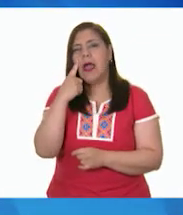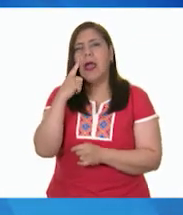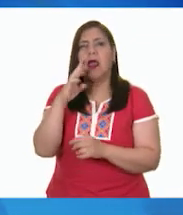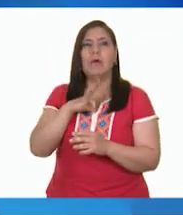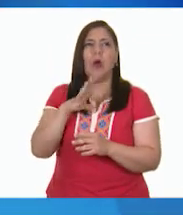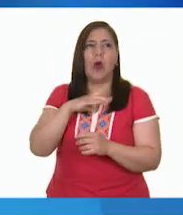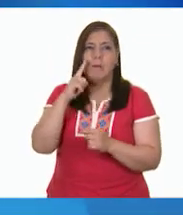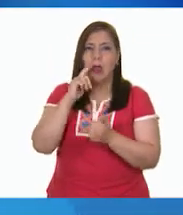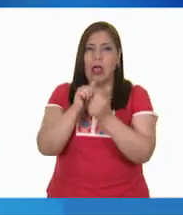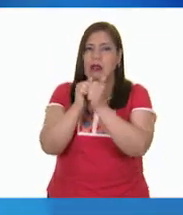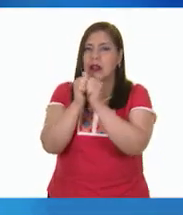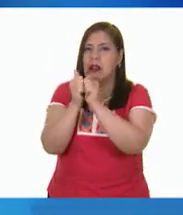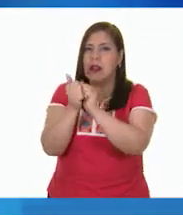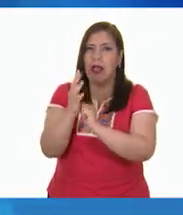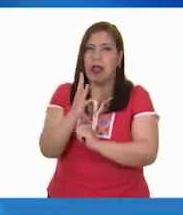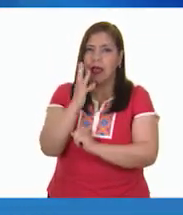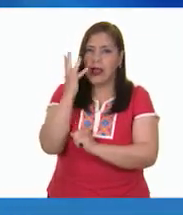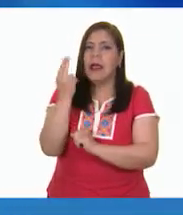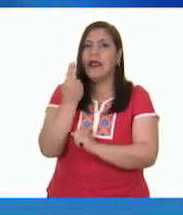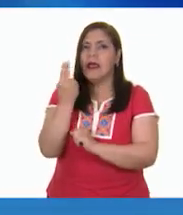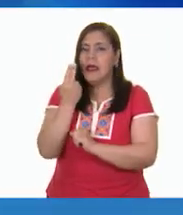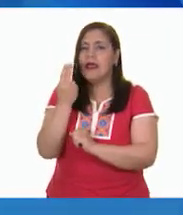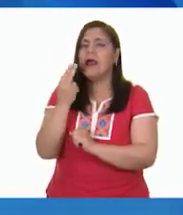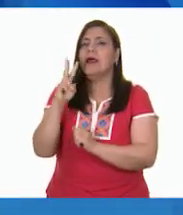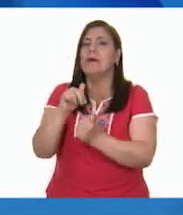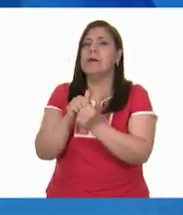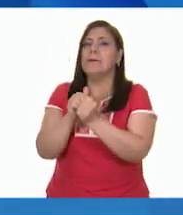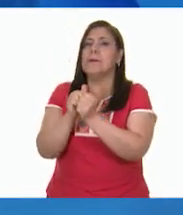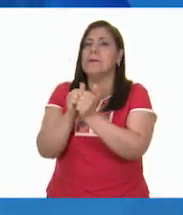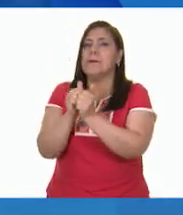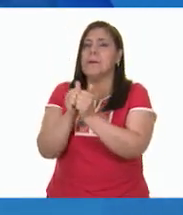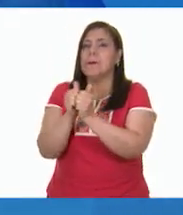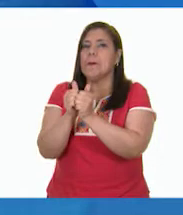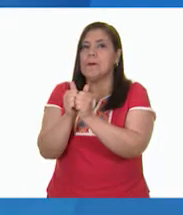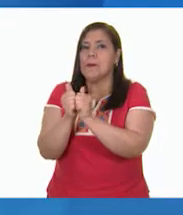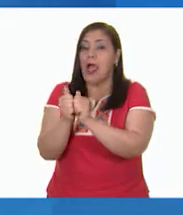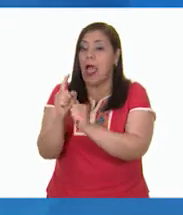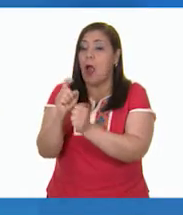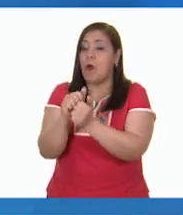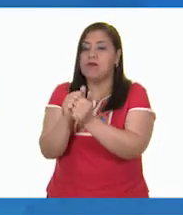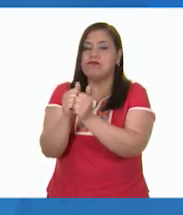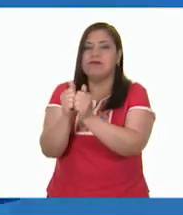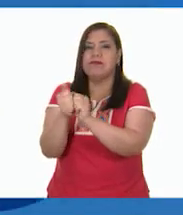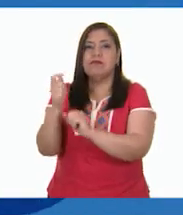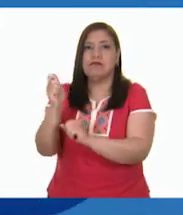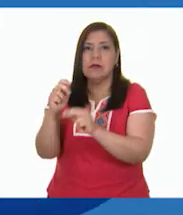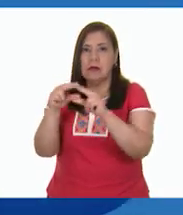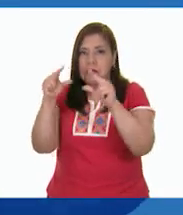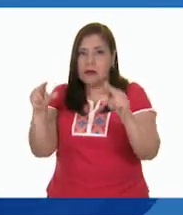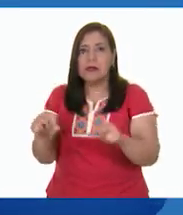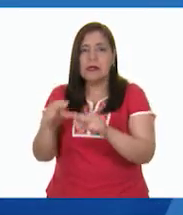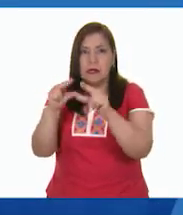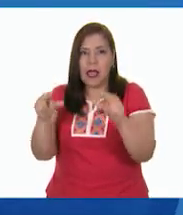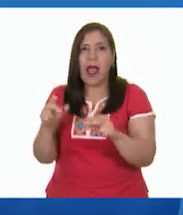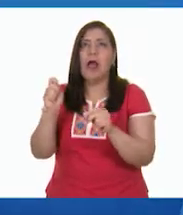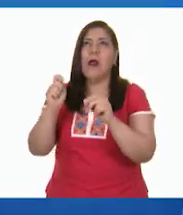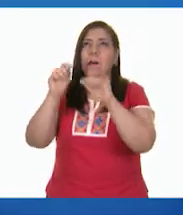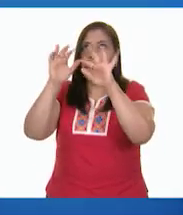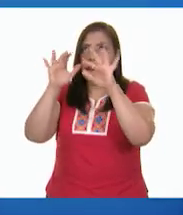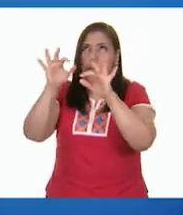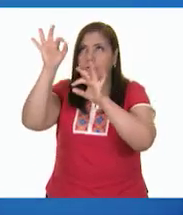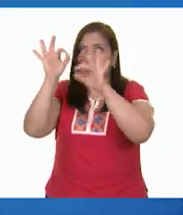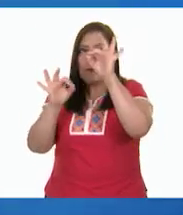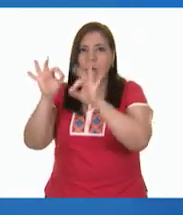muy rápida. Necesita un poco de tiempo para que se enfríe el agua y se vuelva hielo. En este caso, un copo de hielo o de nieve.